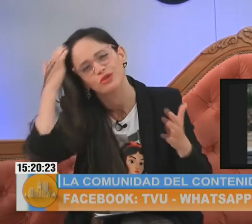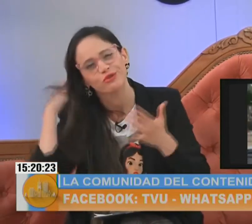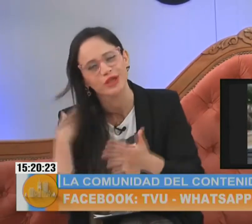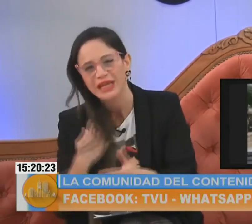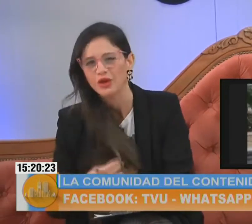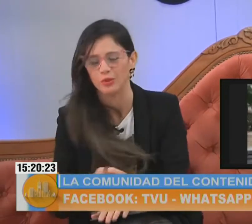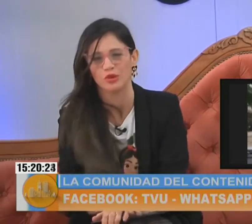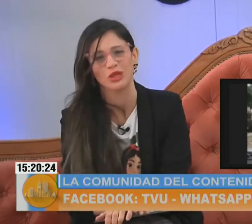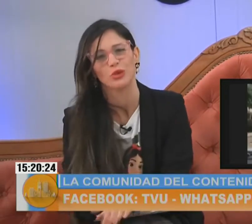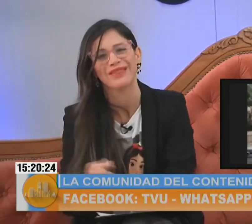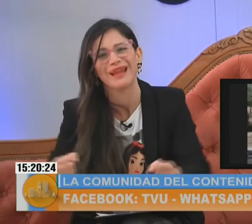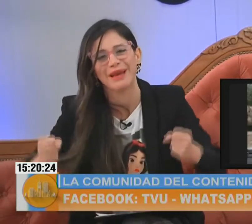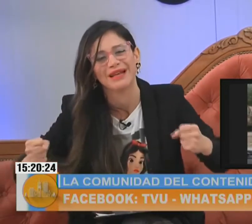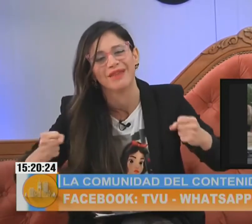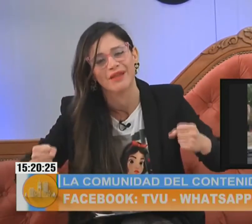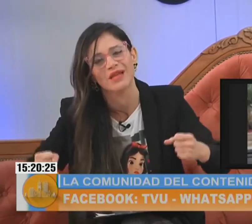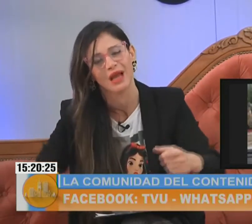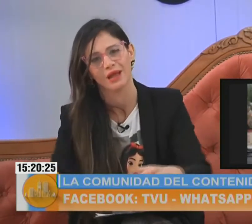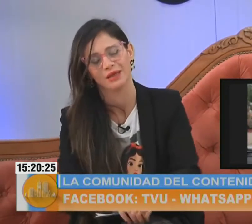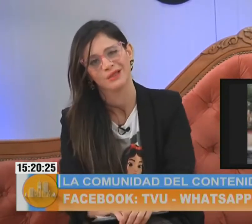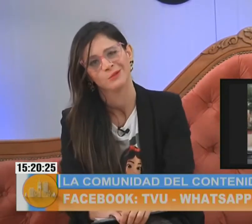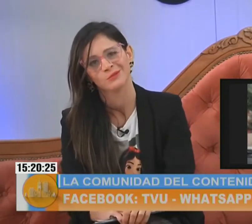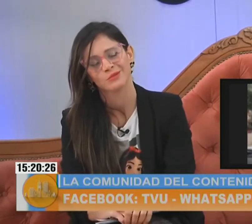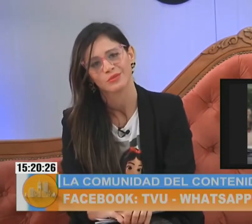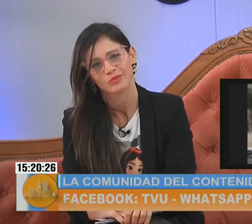tanto frío, po. O sea, tú eres de la parca bien abrigada.